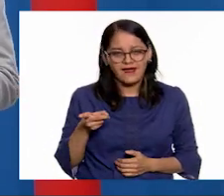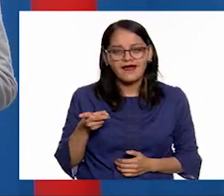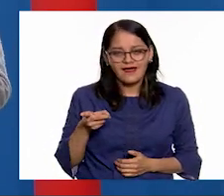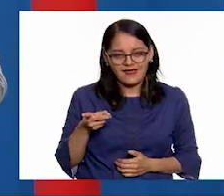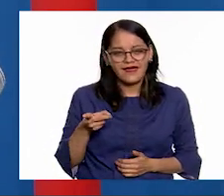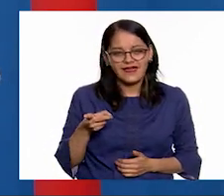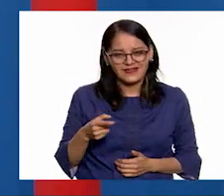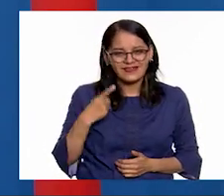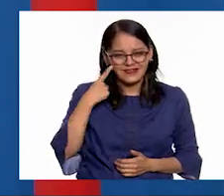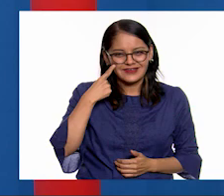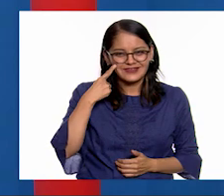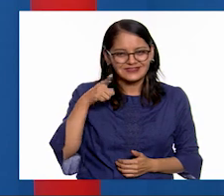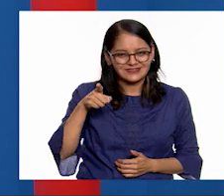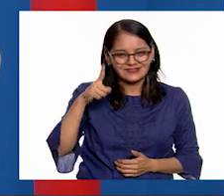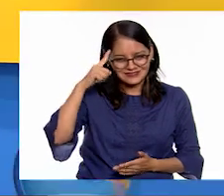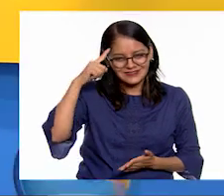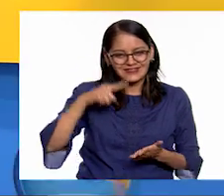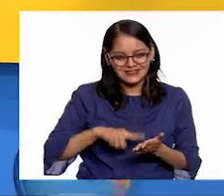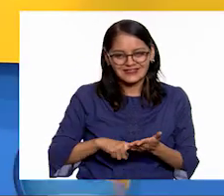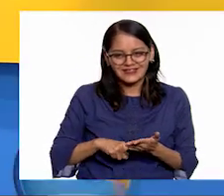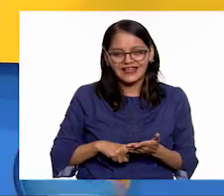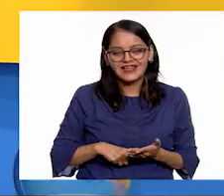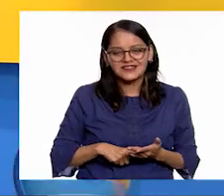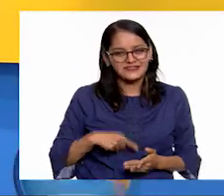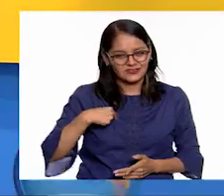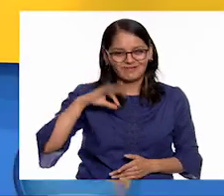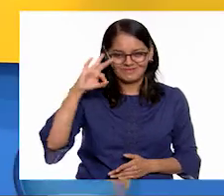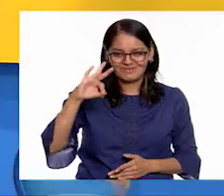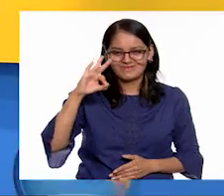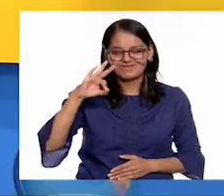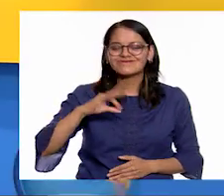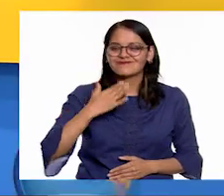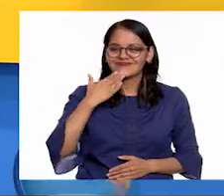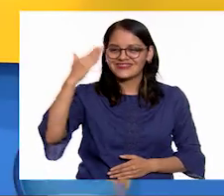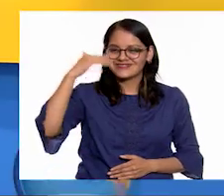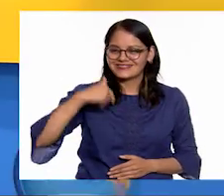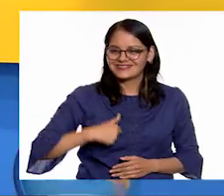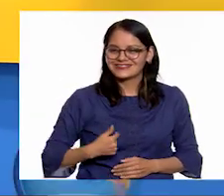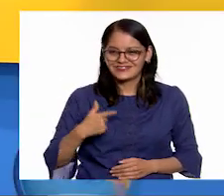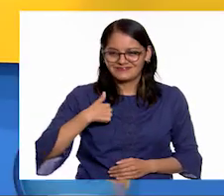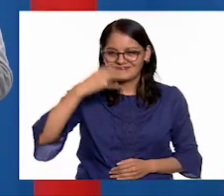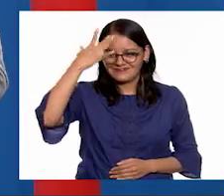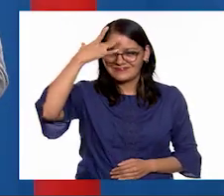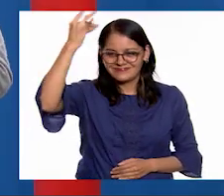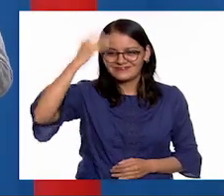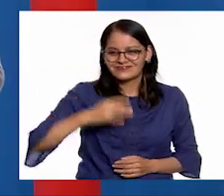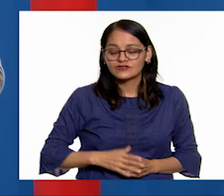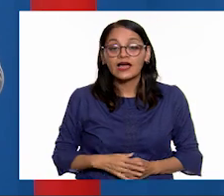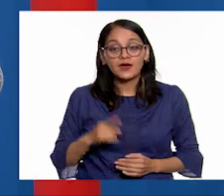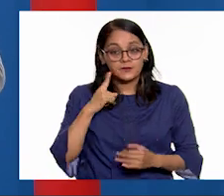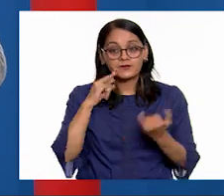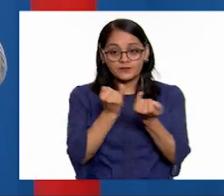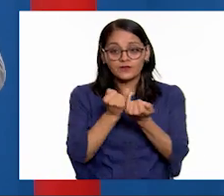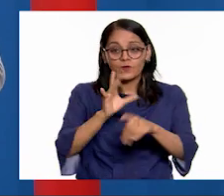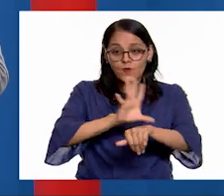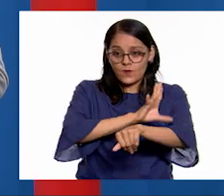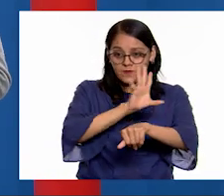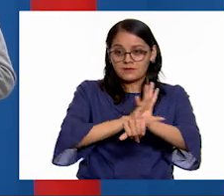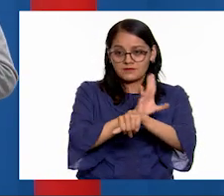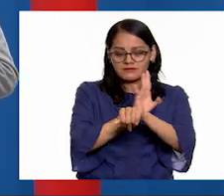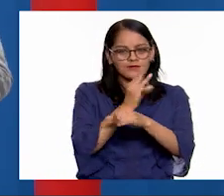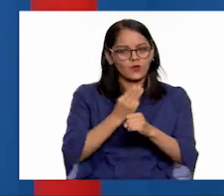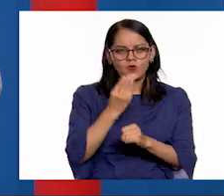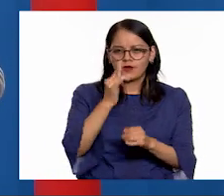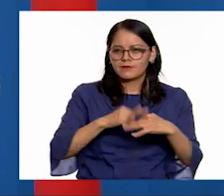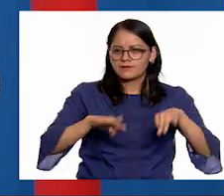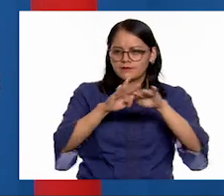Por su expresión, bueno, pues sé que estoy en lo correcto, ¿verdad, maestra? Así es. Sin duda, de hecho, maestra, la electricidad es muy